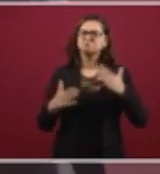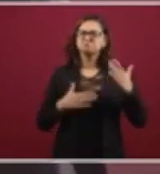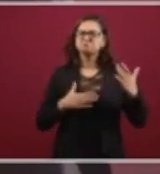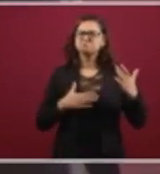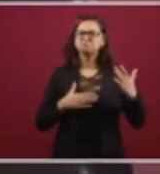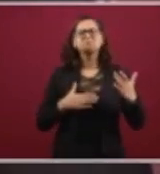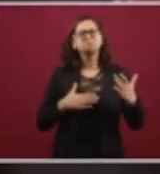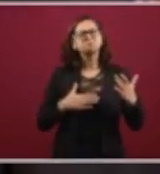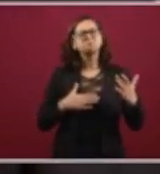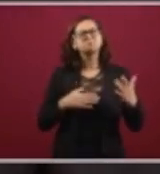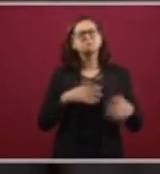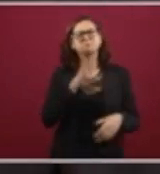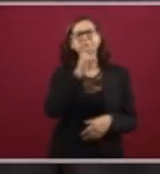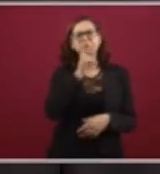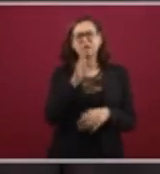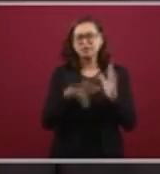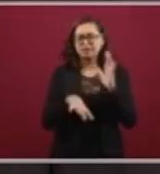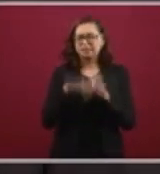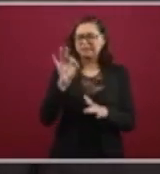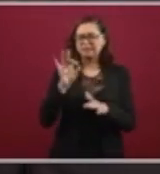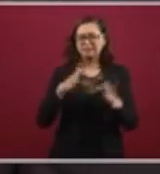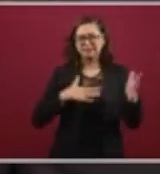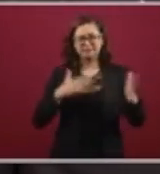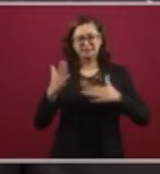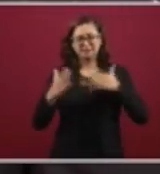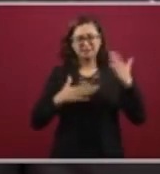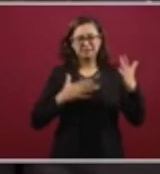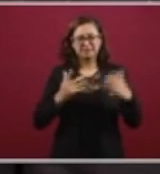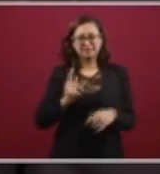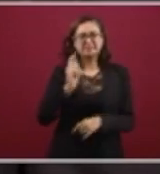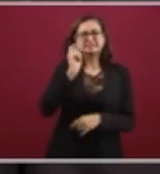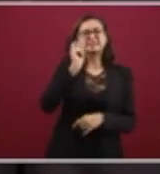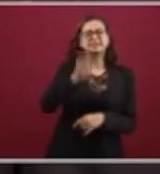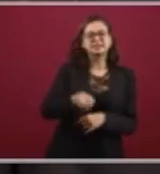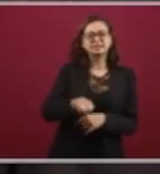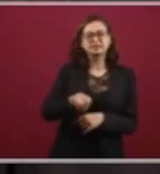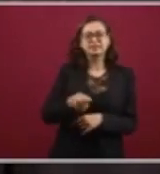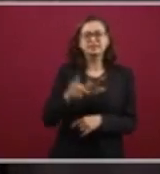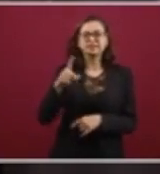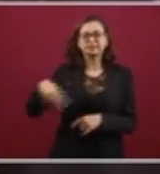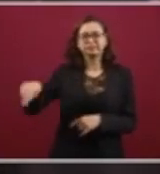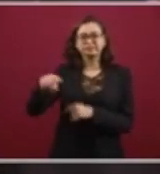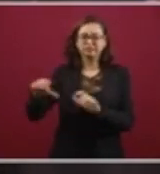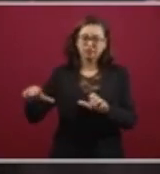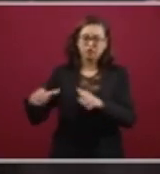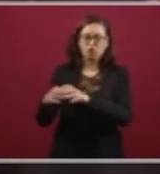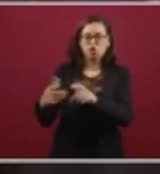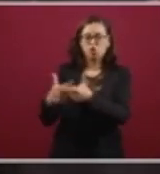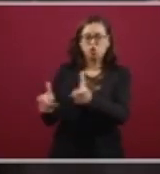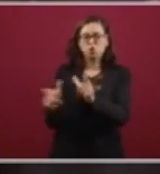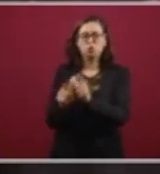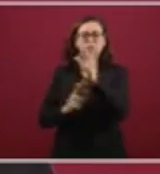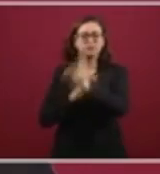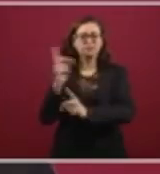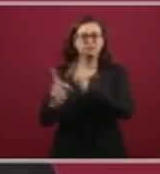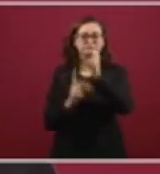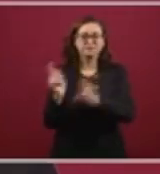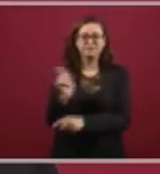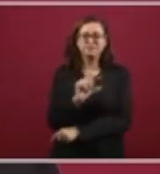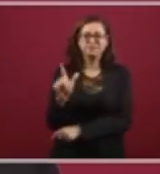triunfo de la selección de atletas mexicanos en los